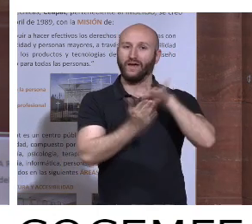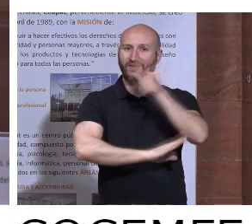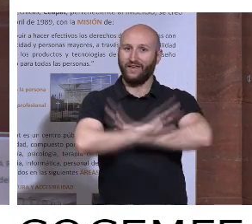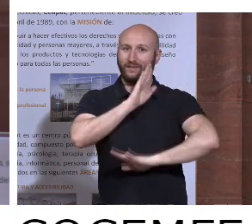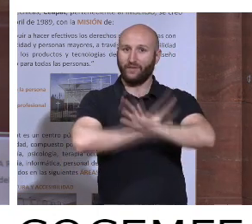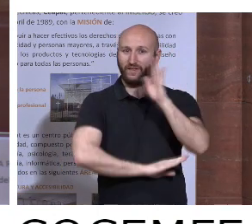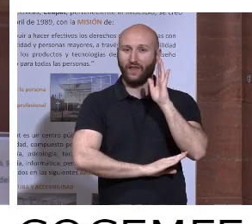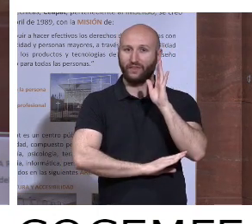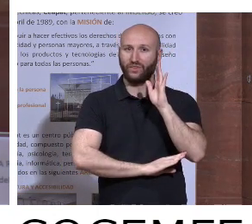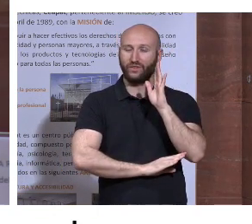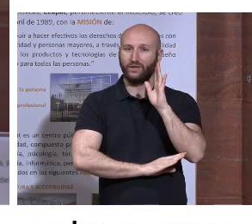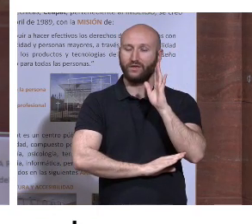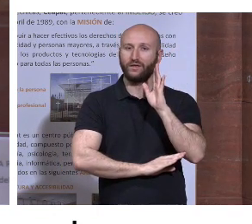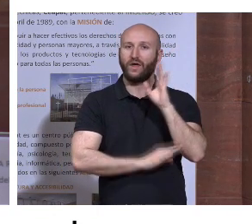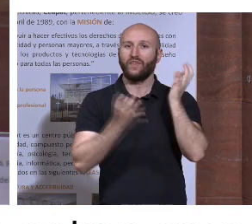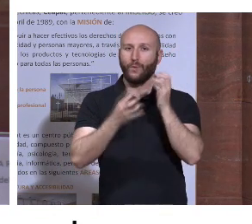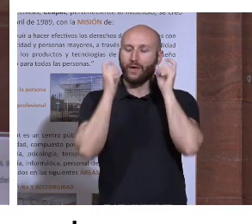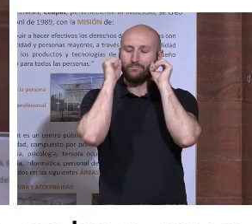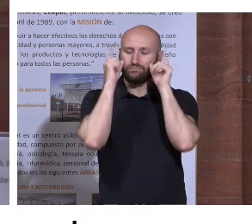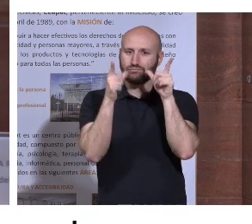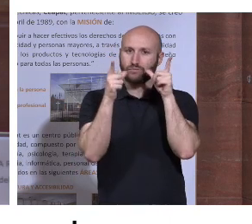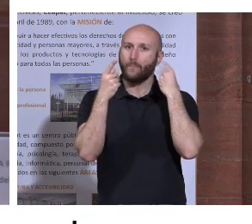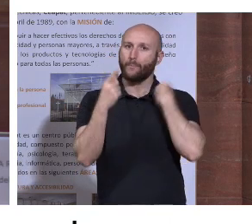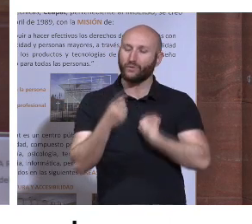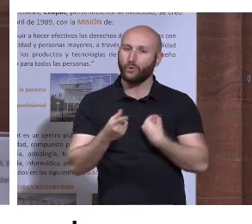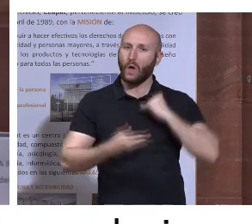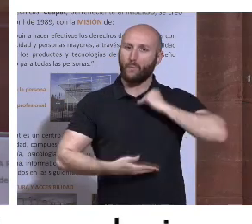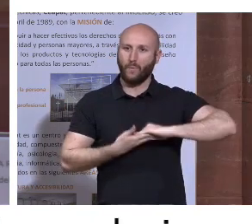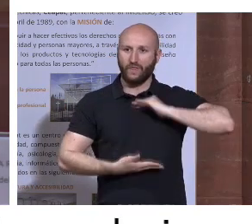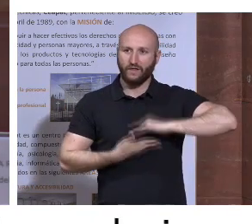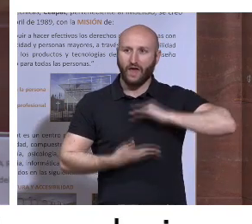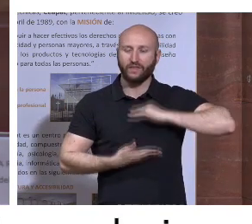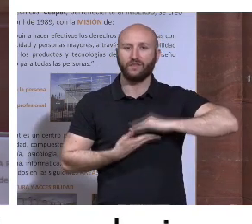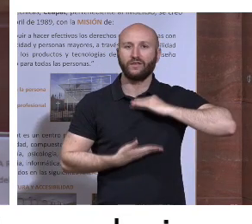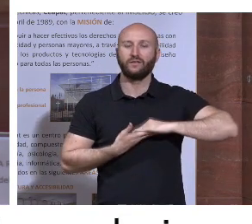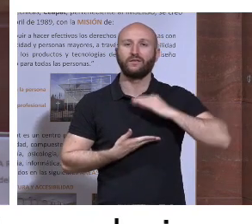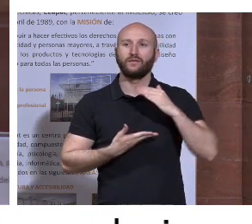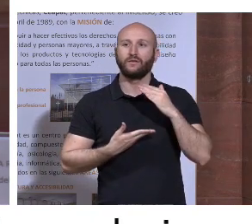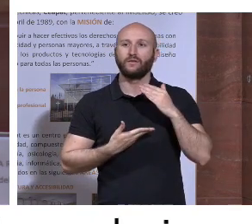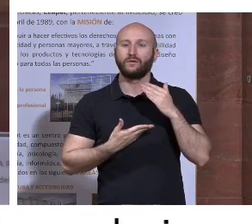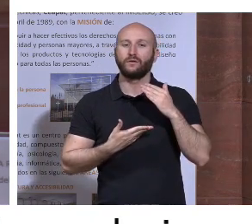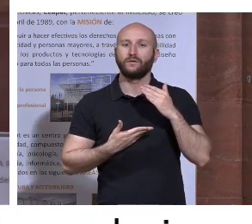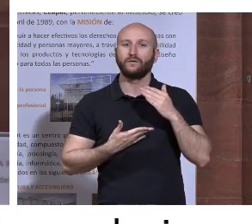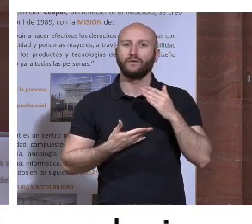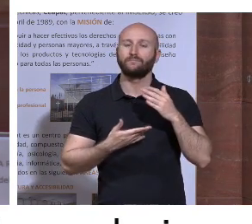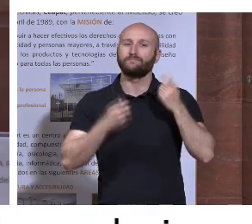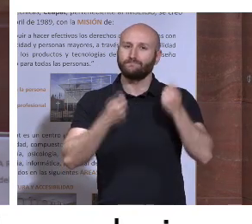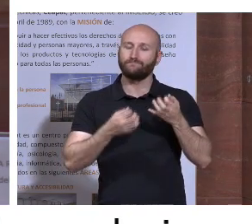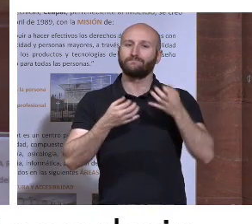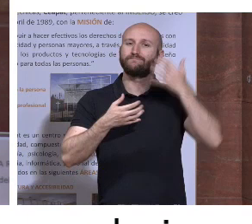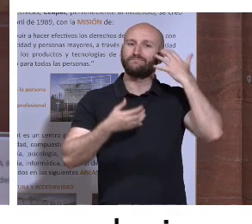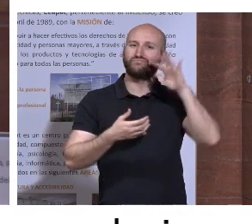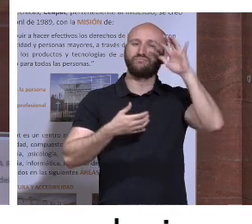es descubrir esas capacidades que son diferenciales por el